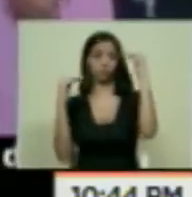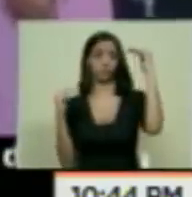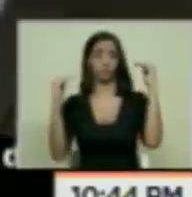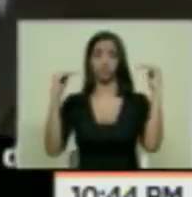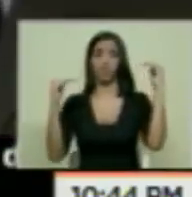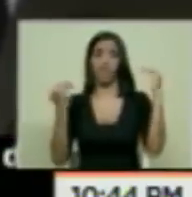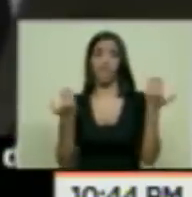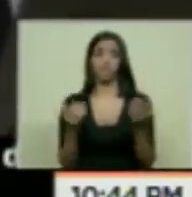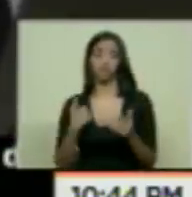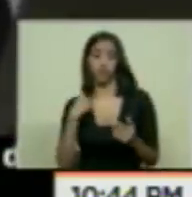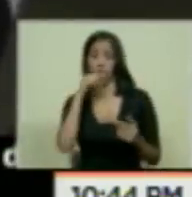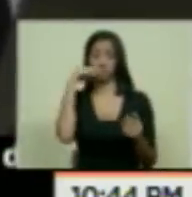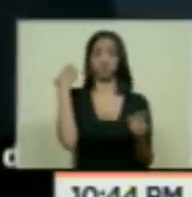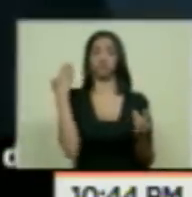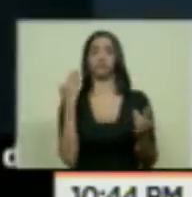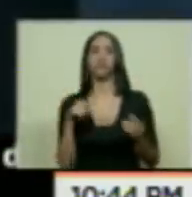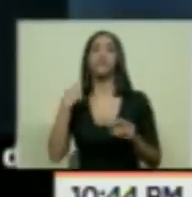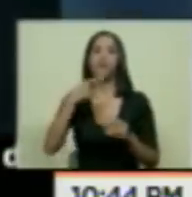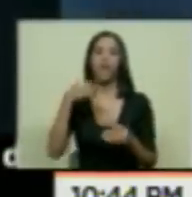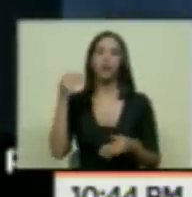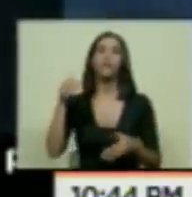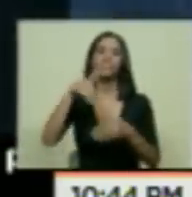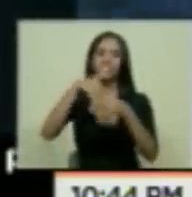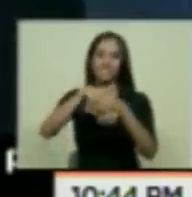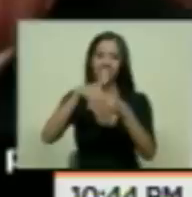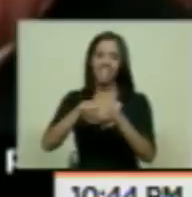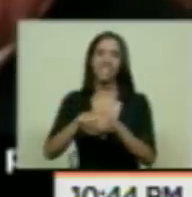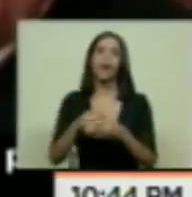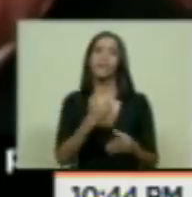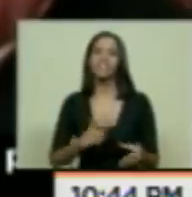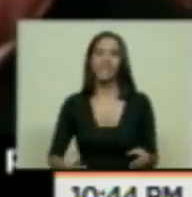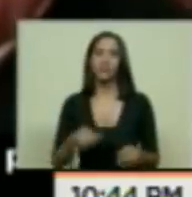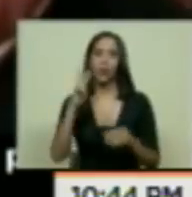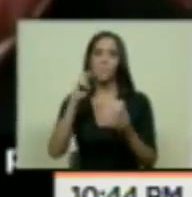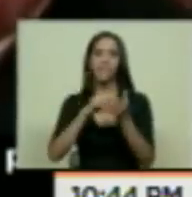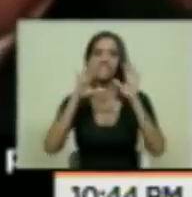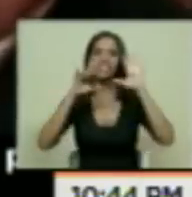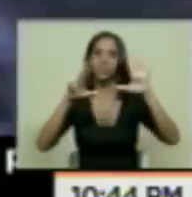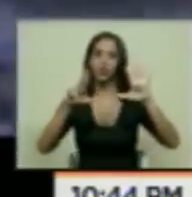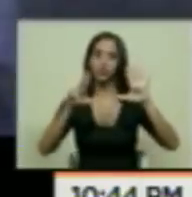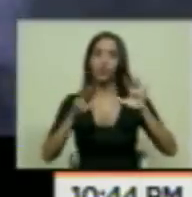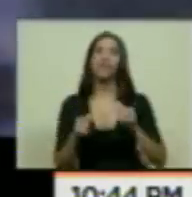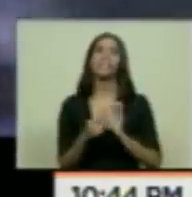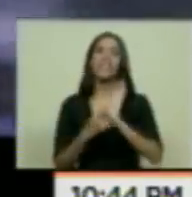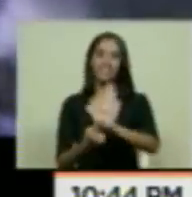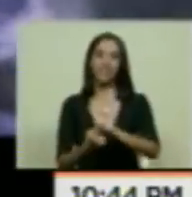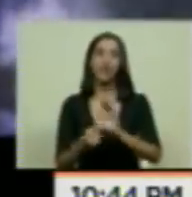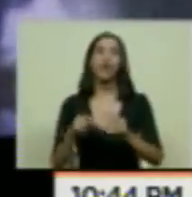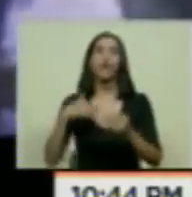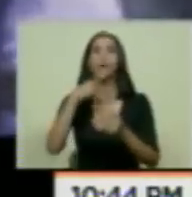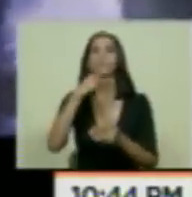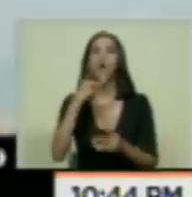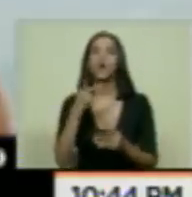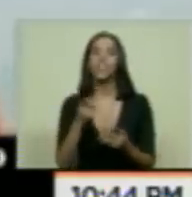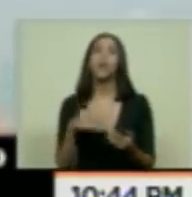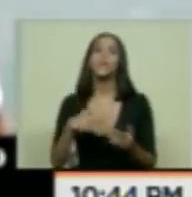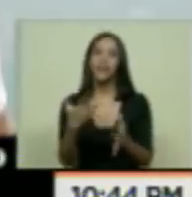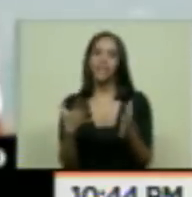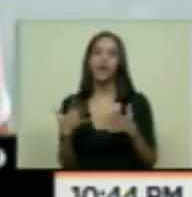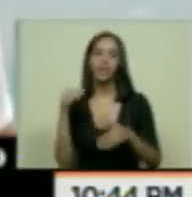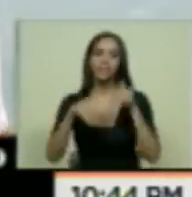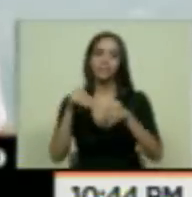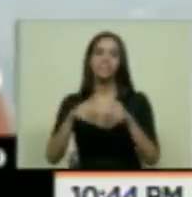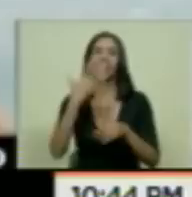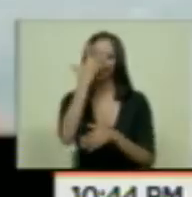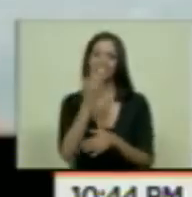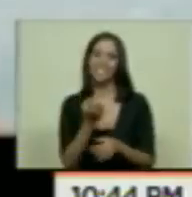país luego de las campañas presidenciales del 2018, que reveló cuán lejos pueden llegar los políticos para ganar unas elecciones. Es triste, pero